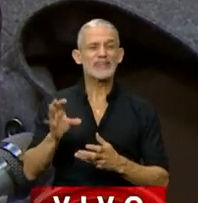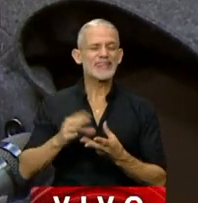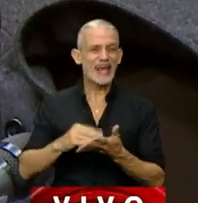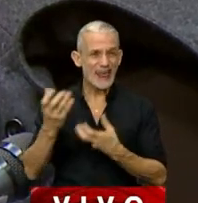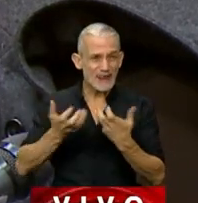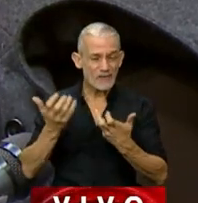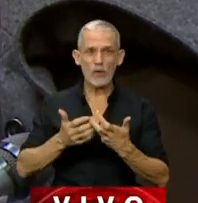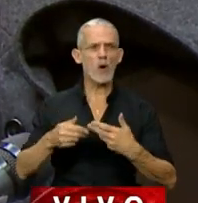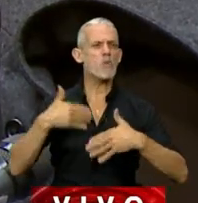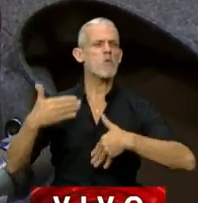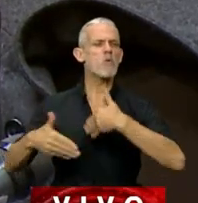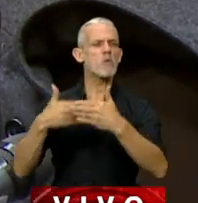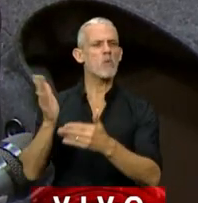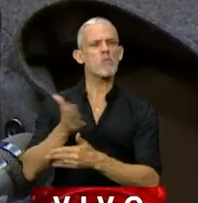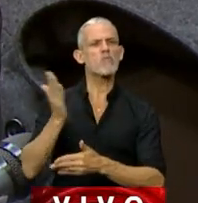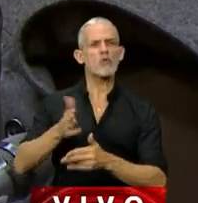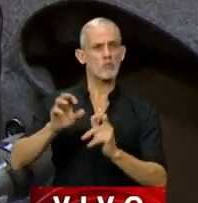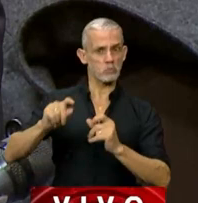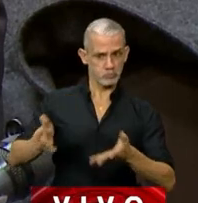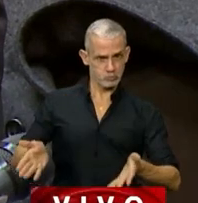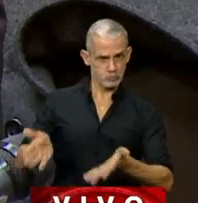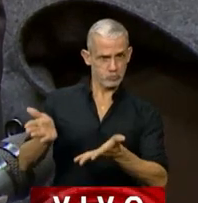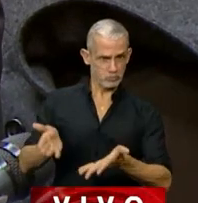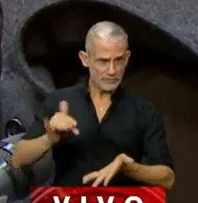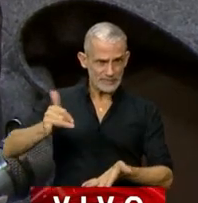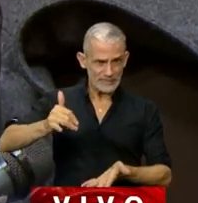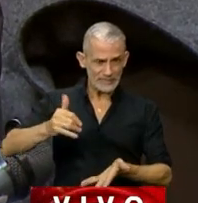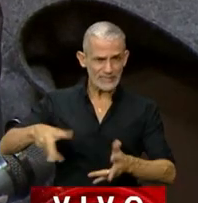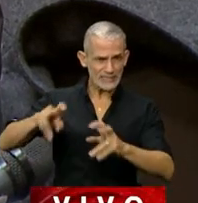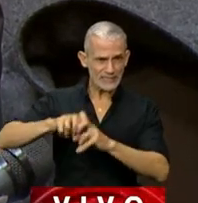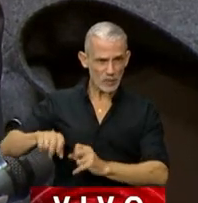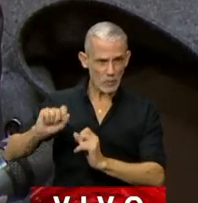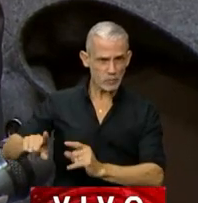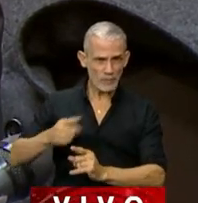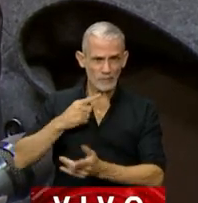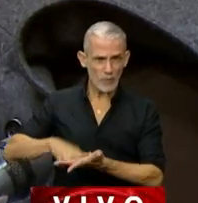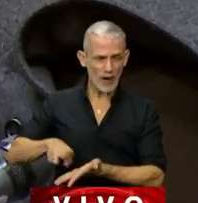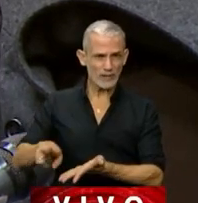desarrollar todo su potencial productivo. Ahora, con tantos regímenes